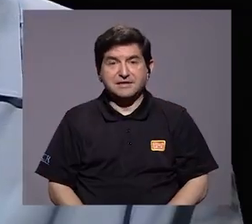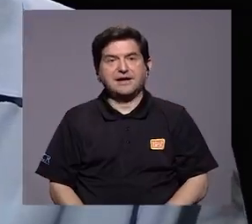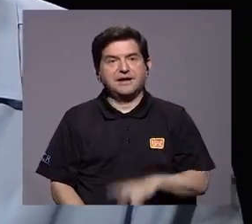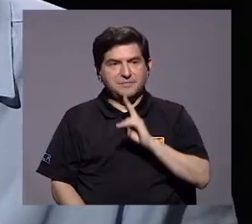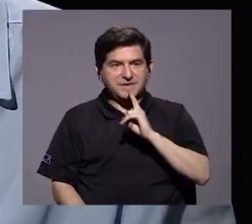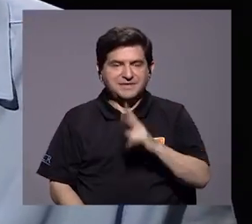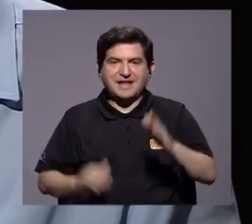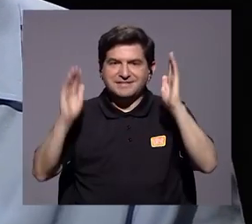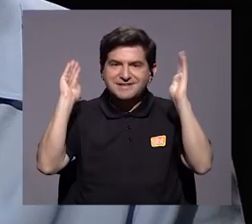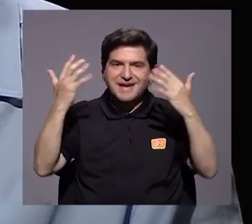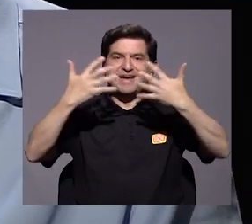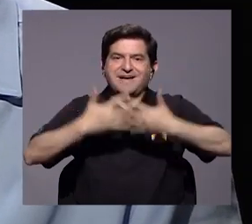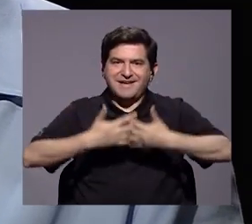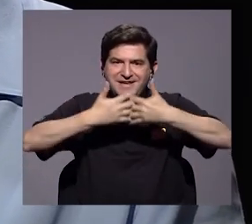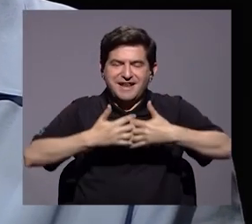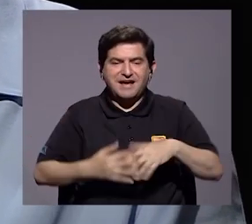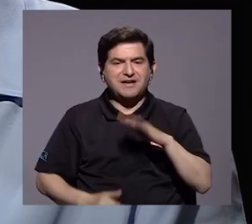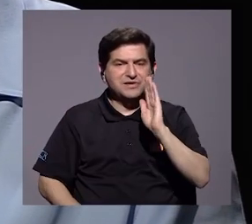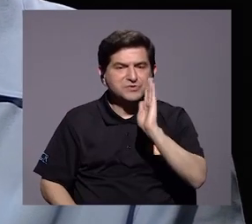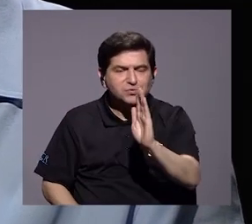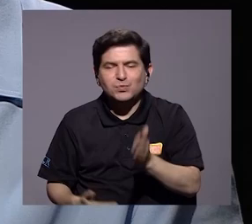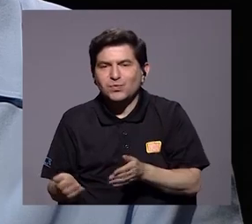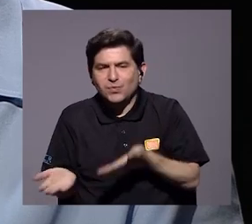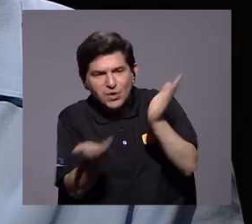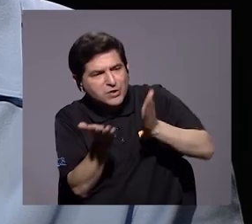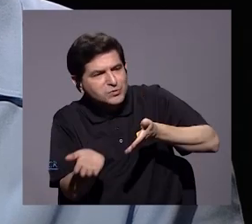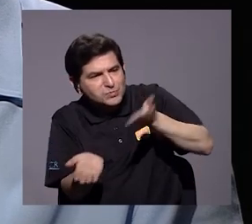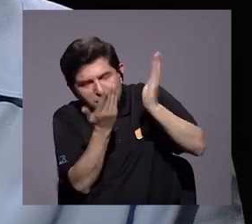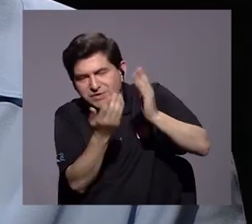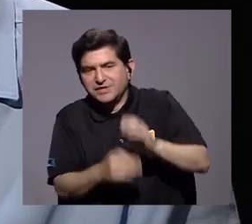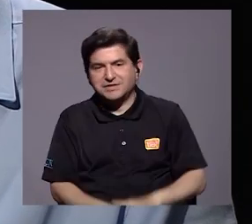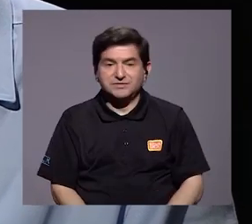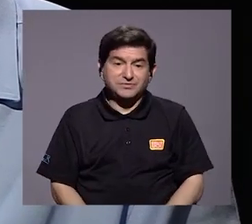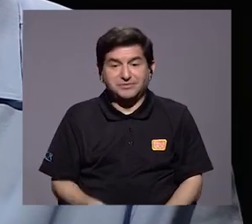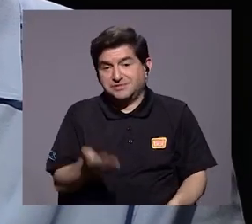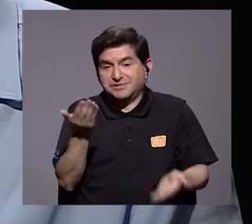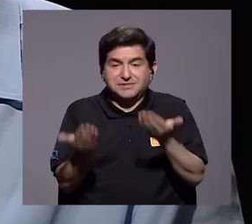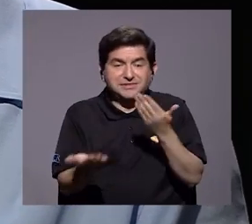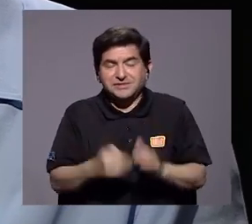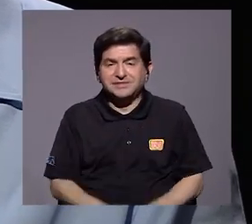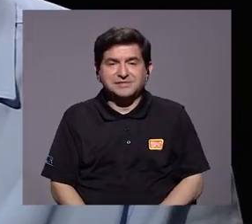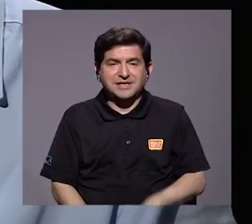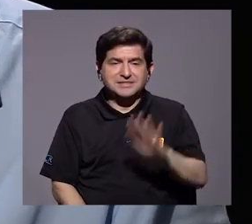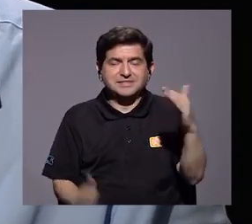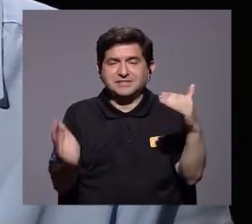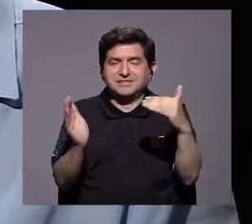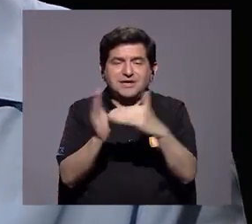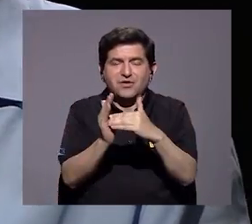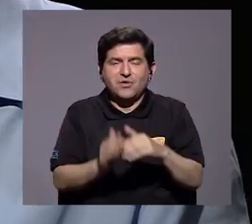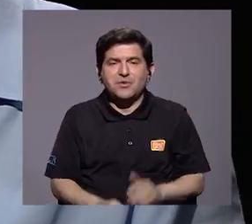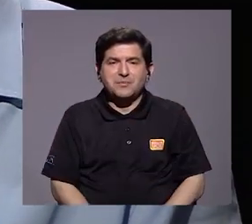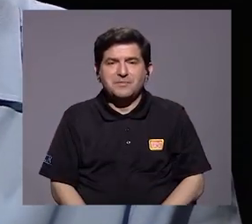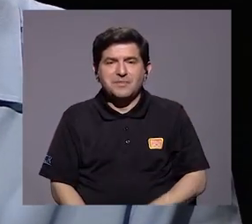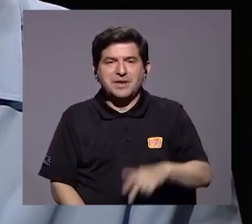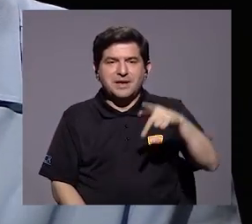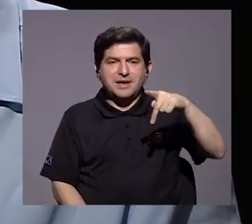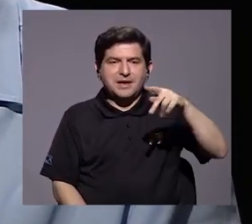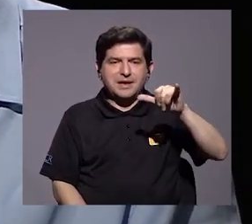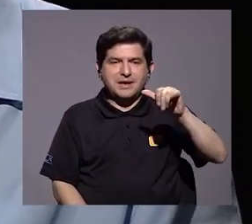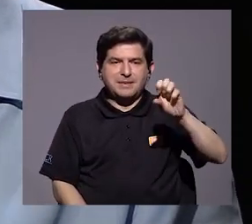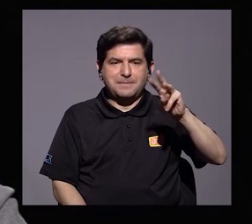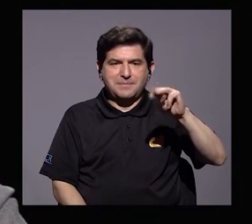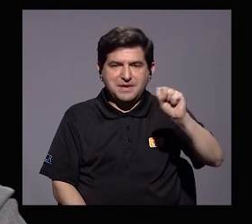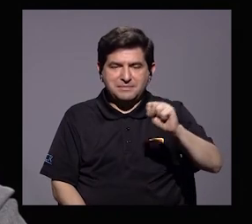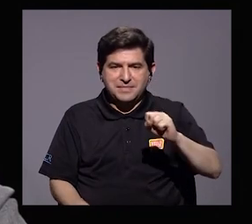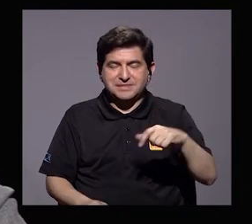empresa pero es una mega empresa y las exportaciones de cualquiera de ellas son las exportaciones de 5.000 pymes del